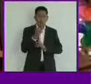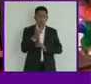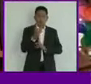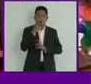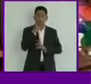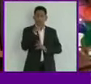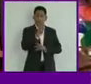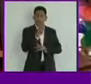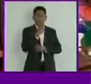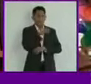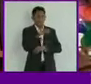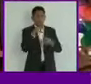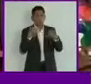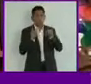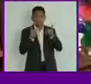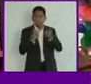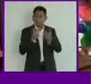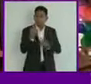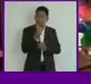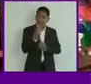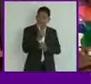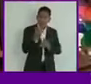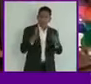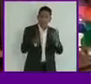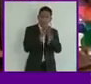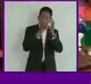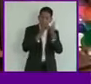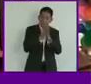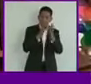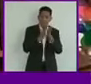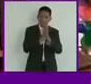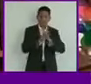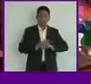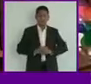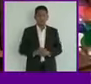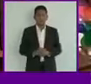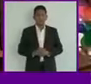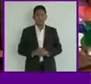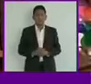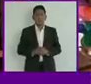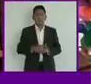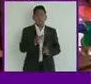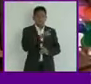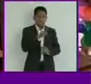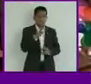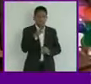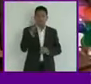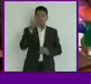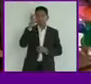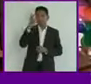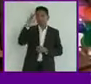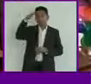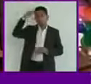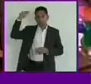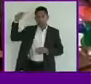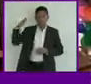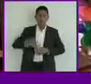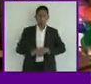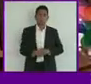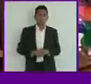tener en esta ciudad, en este país, como personas responsables y personas ya adultas o que están entrando a una etapa de vida mucho muy